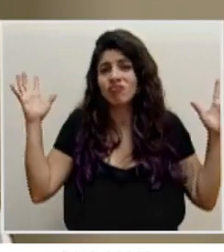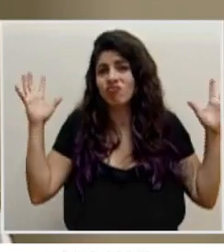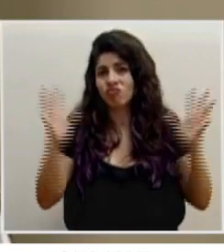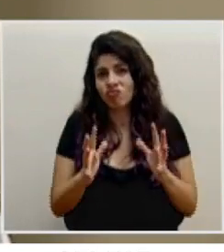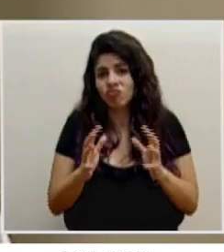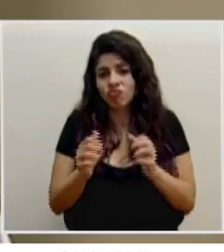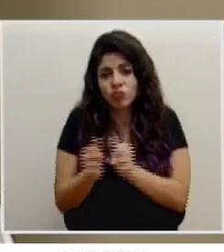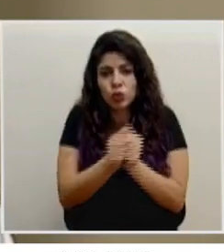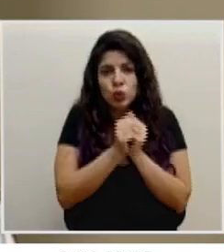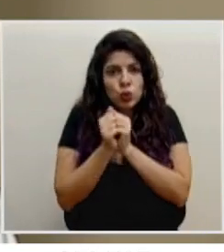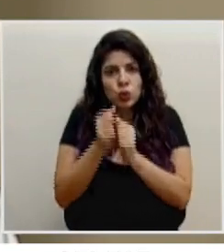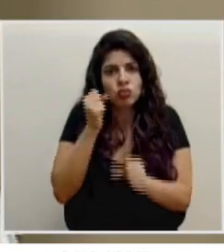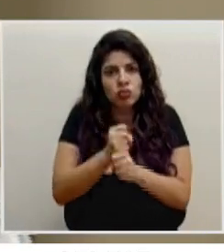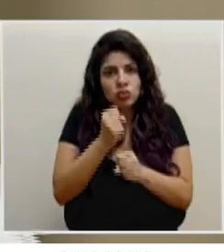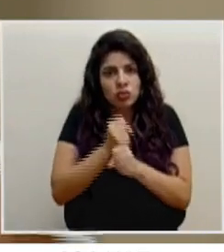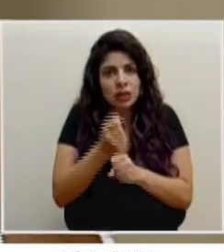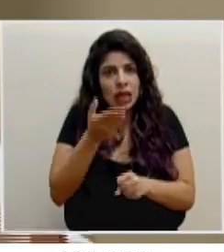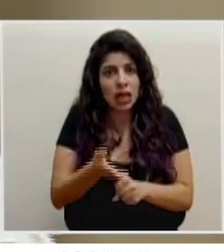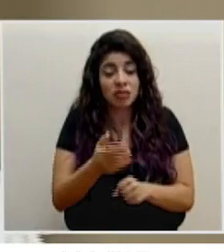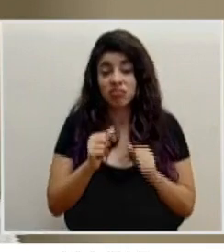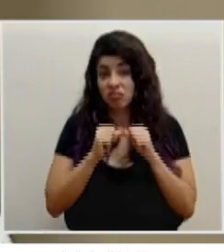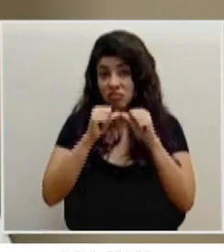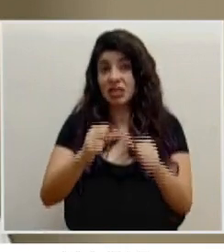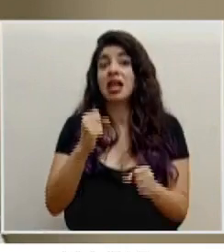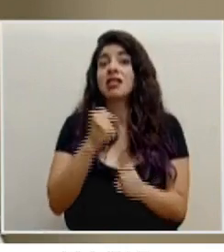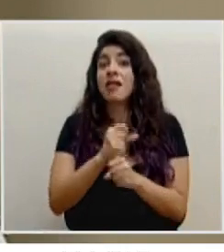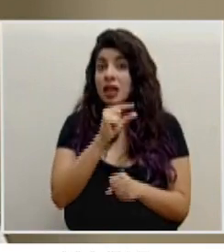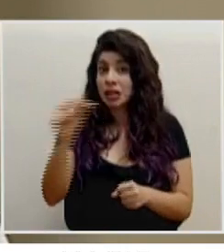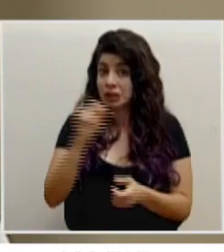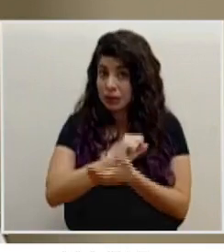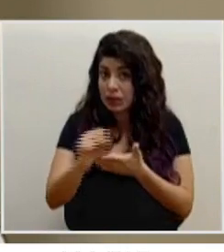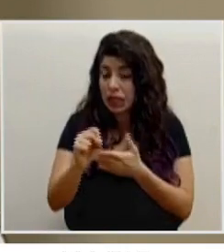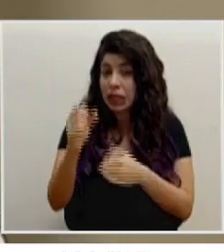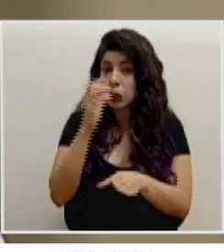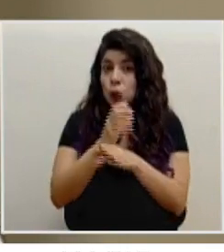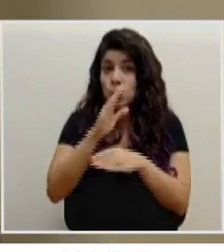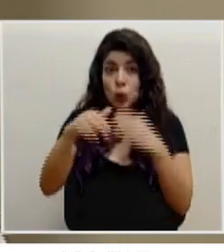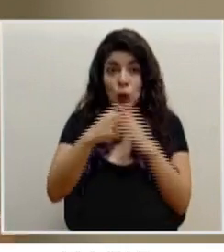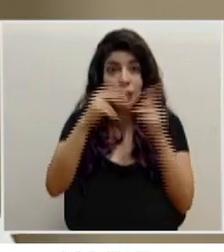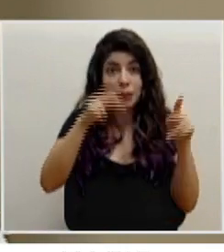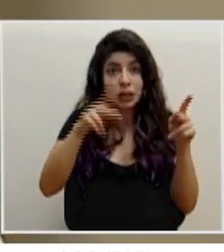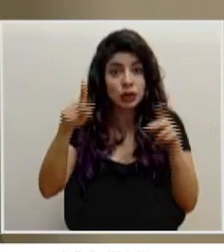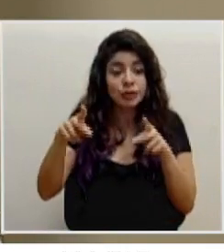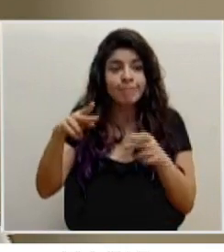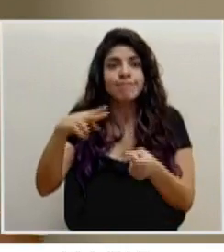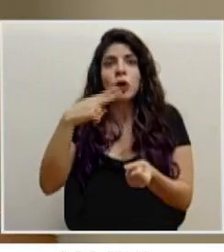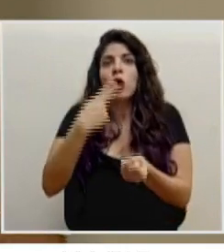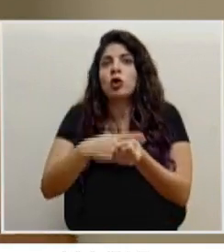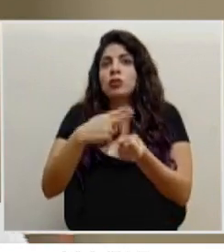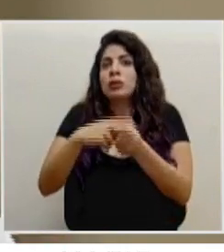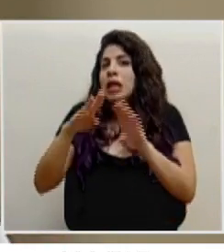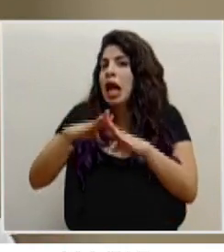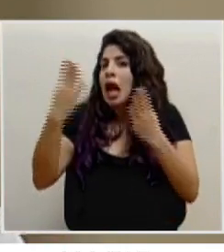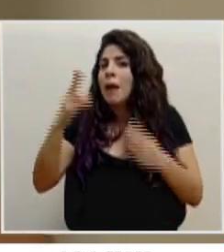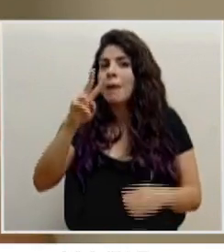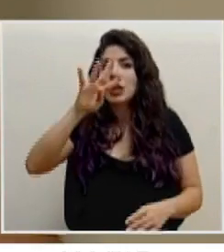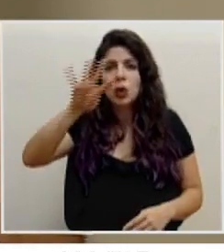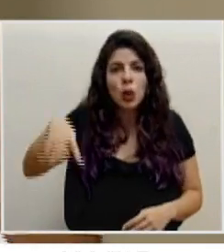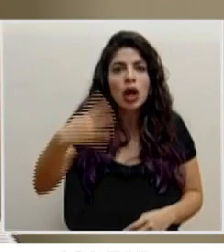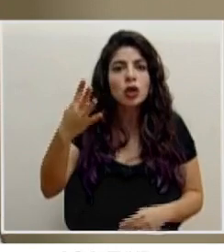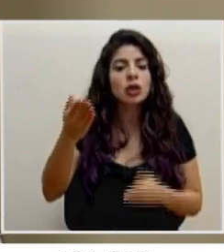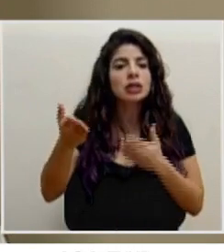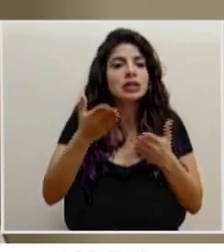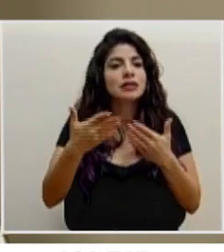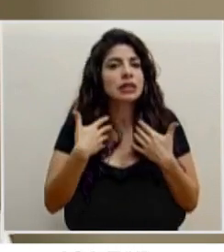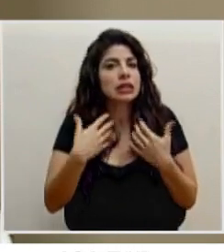imaginar trabajando en esto. Y vamos a seguir trabajando en Semana Santa cuidando a todas las personas. Los hospitales van a estar abiertos 24/7, los servicios